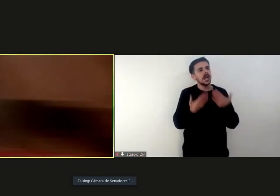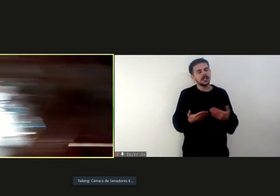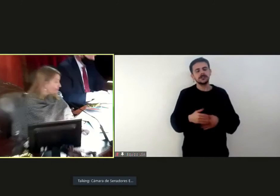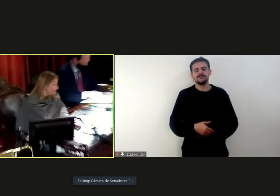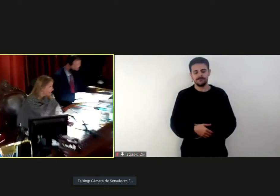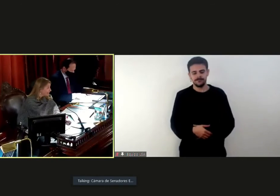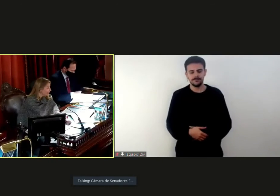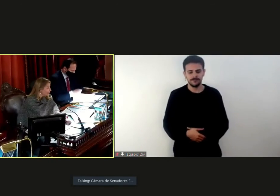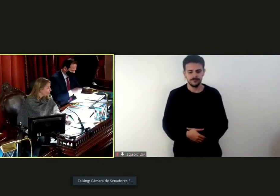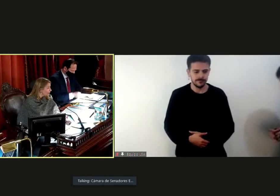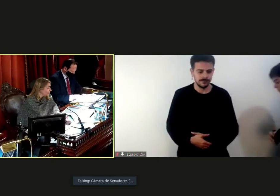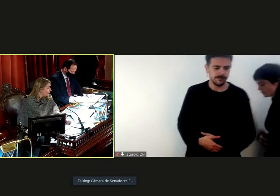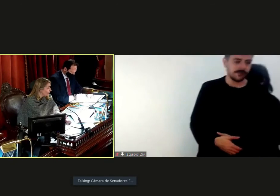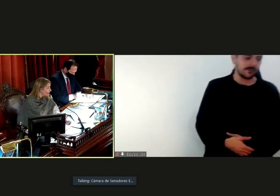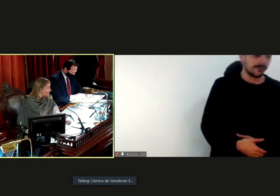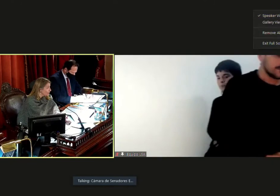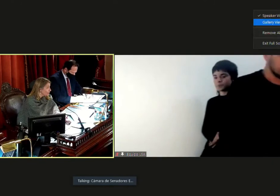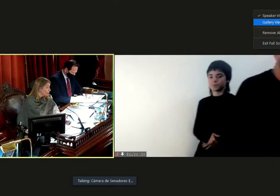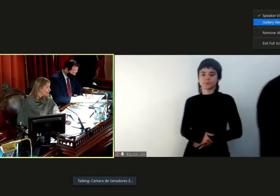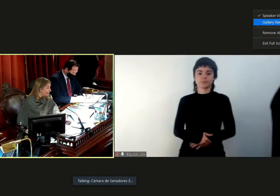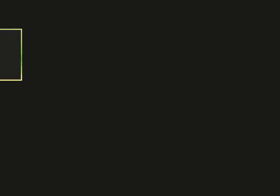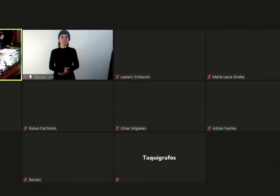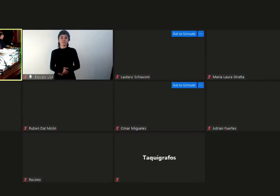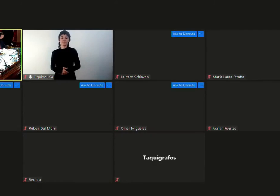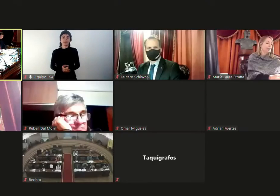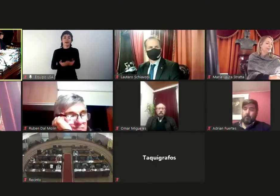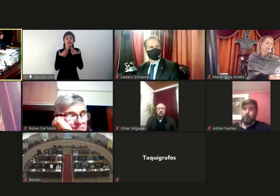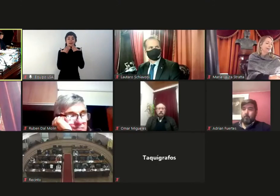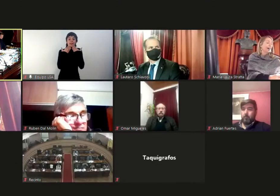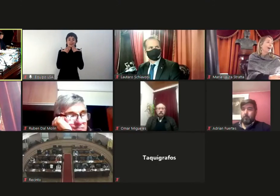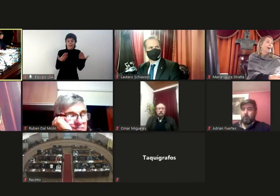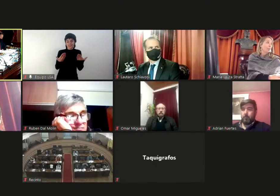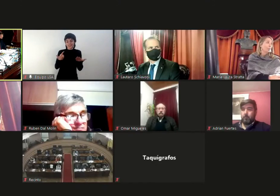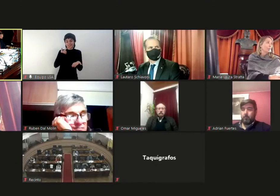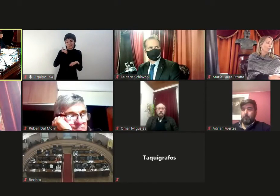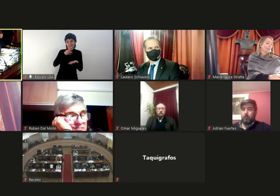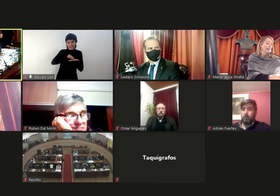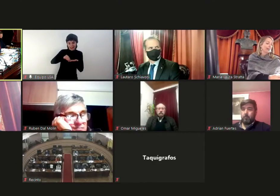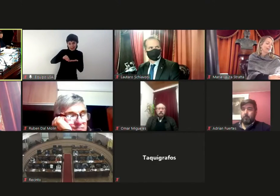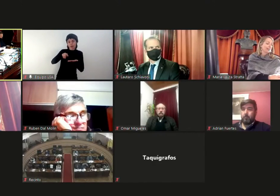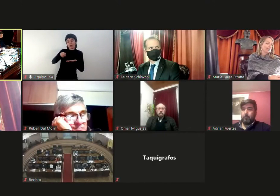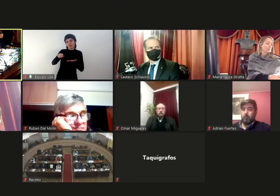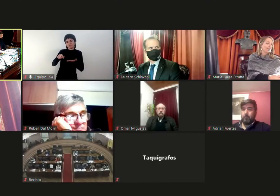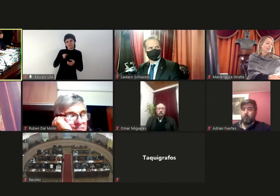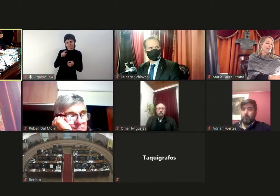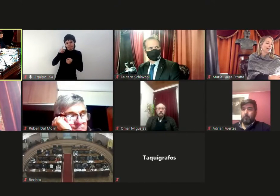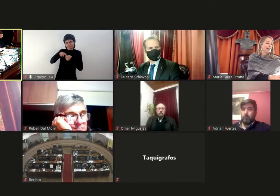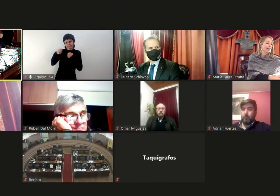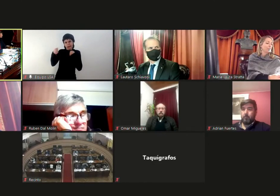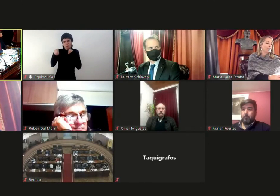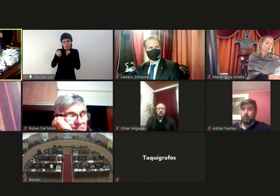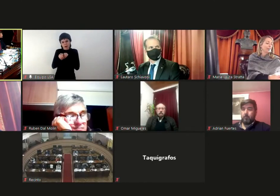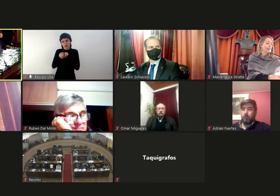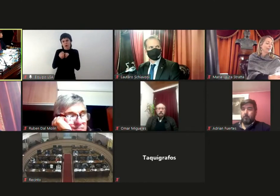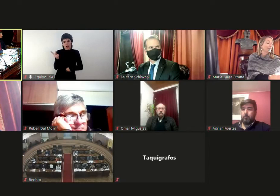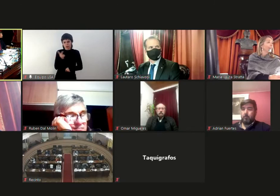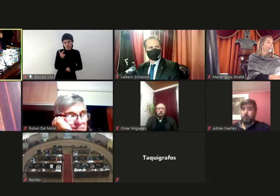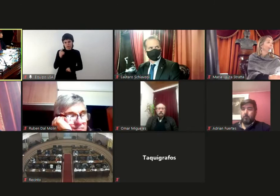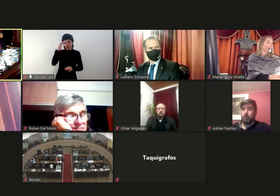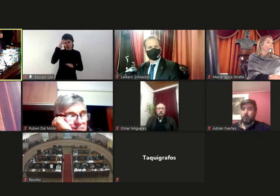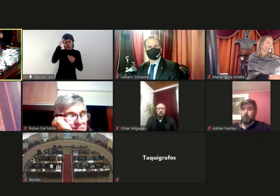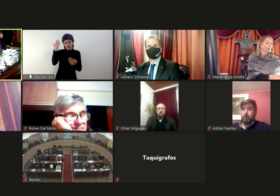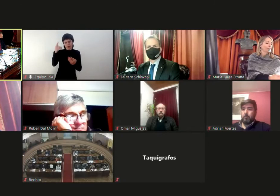Senador. Adhiero a su homenaje, a ambos homenajes, al presidente de la comuna de